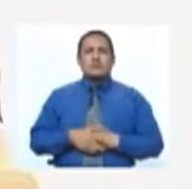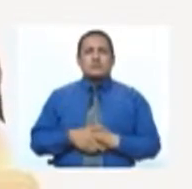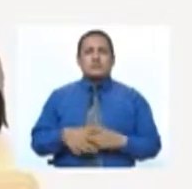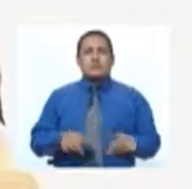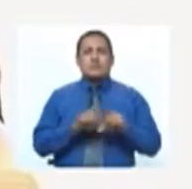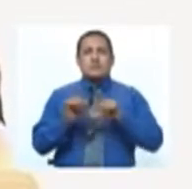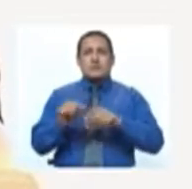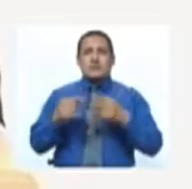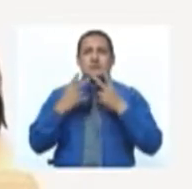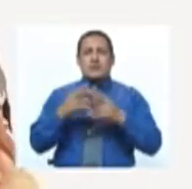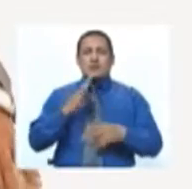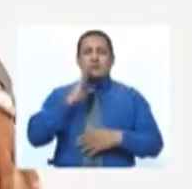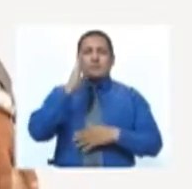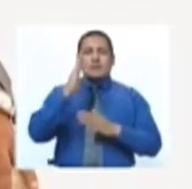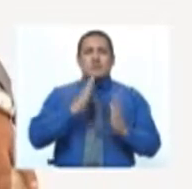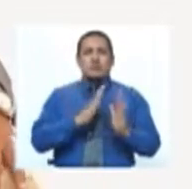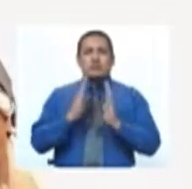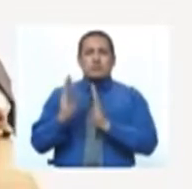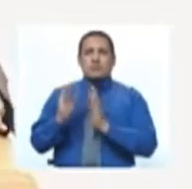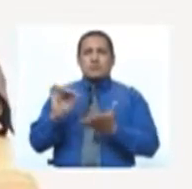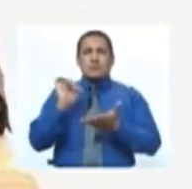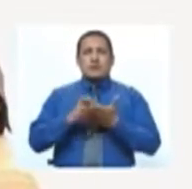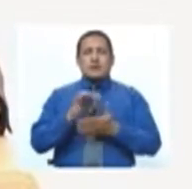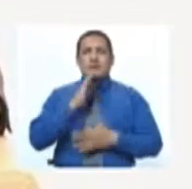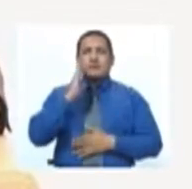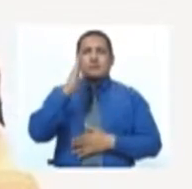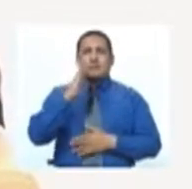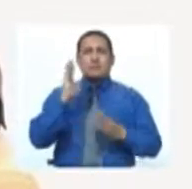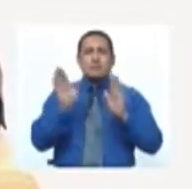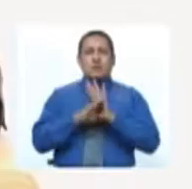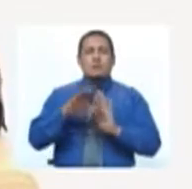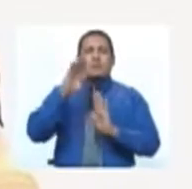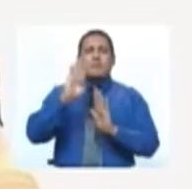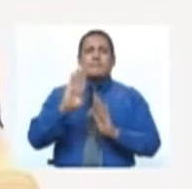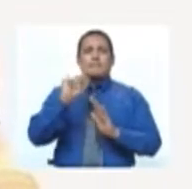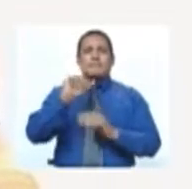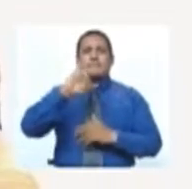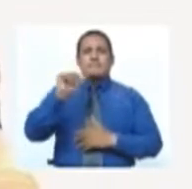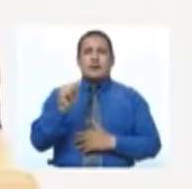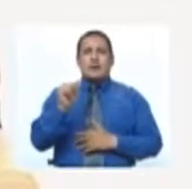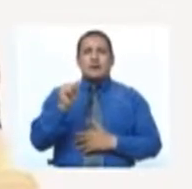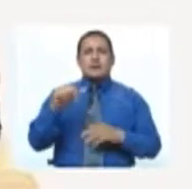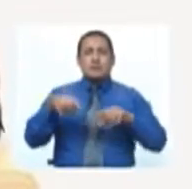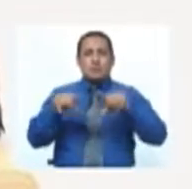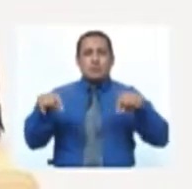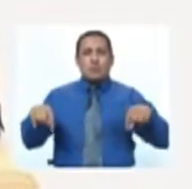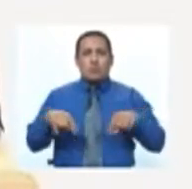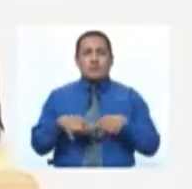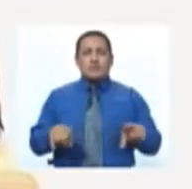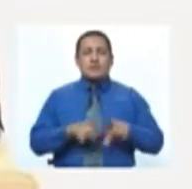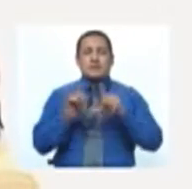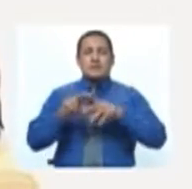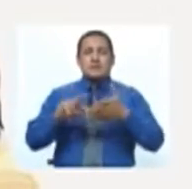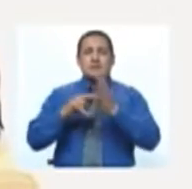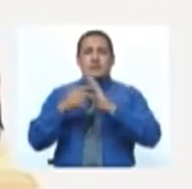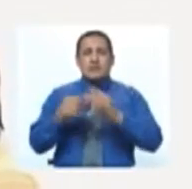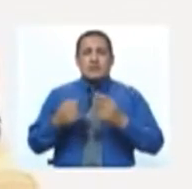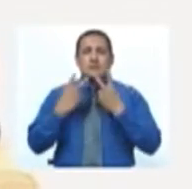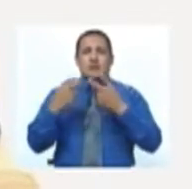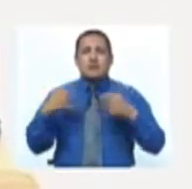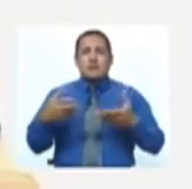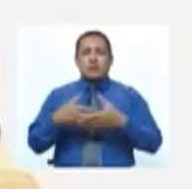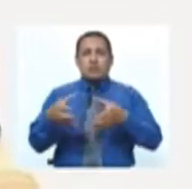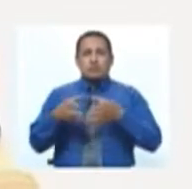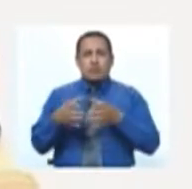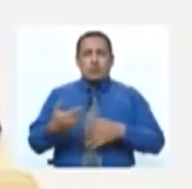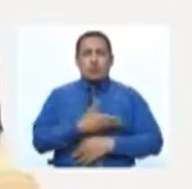y en consecuencia aplica el procedimiento que se denomina baja del bien mueble, en cuyo caso procede que la